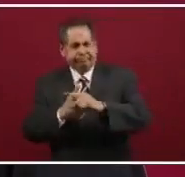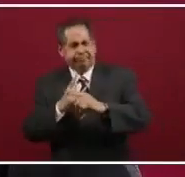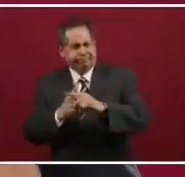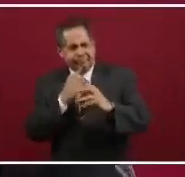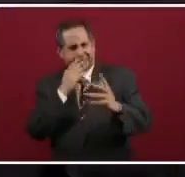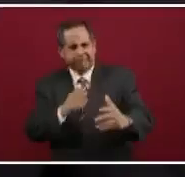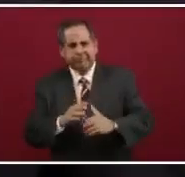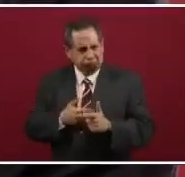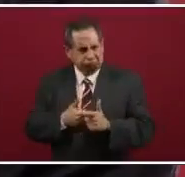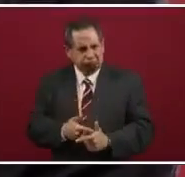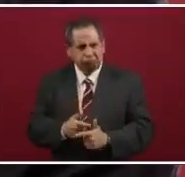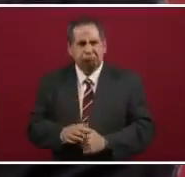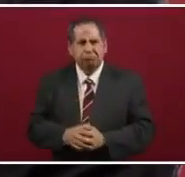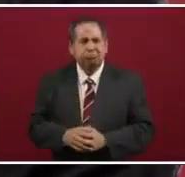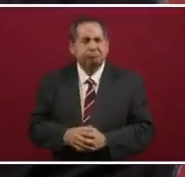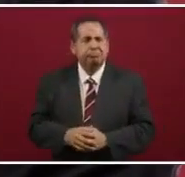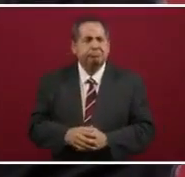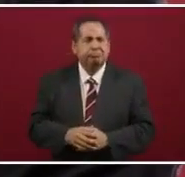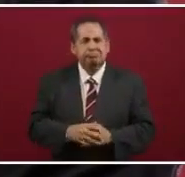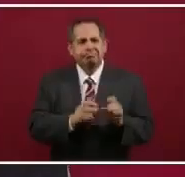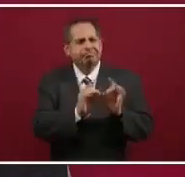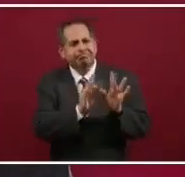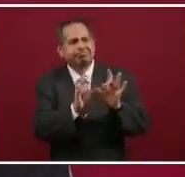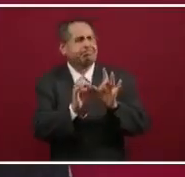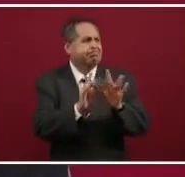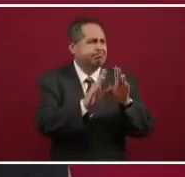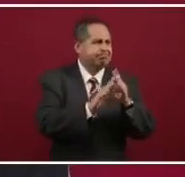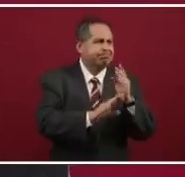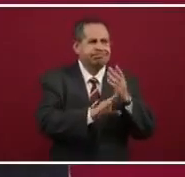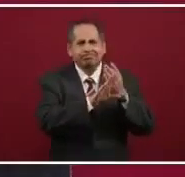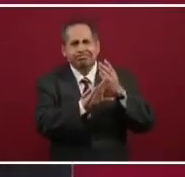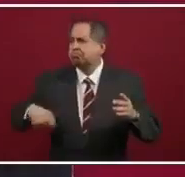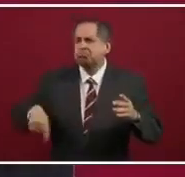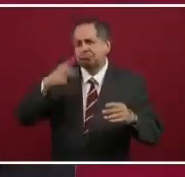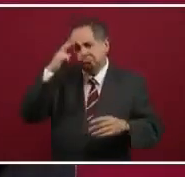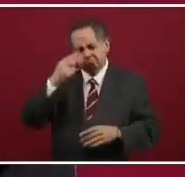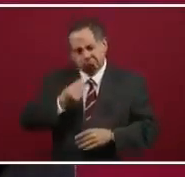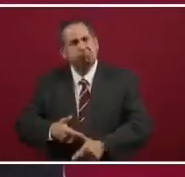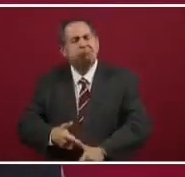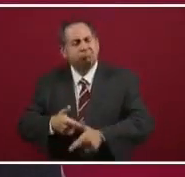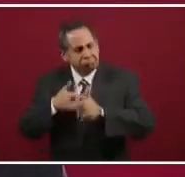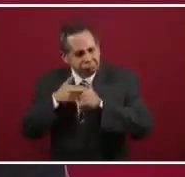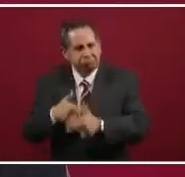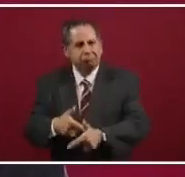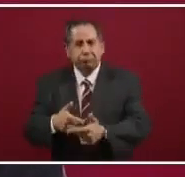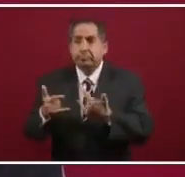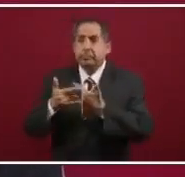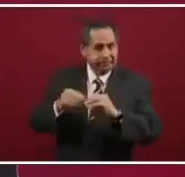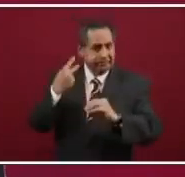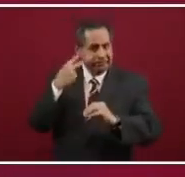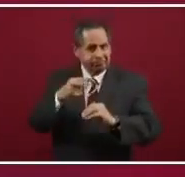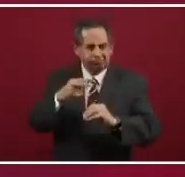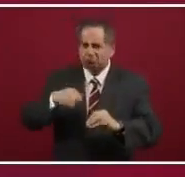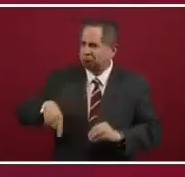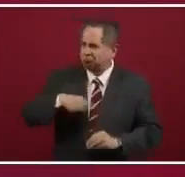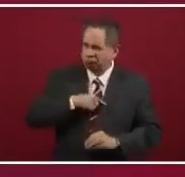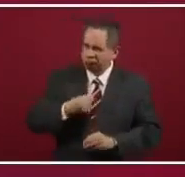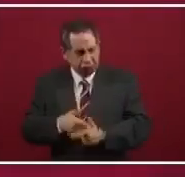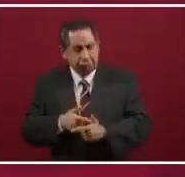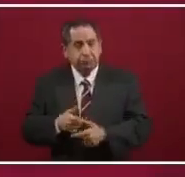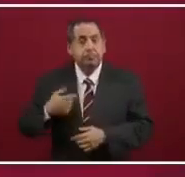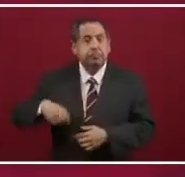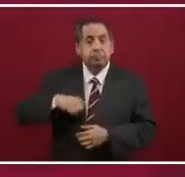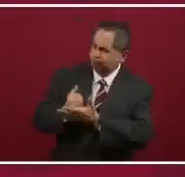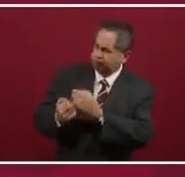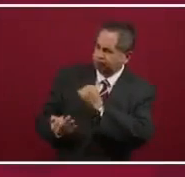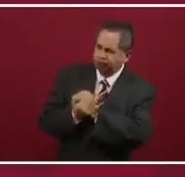Entonces, hemos resistido todos los embates, calamidades en la historia. Siempre lo digo, nuestra cultura